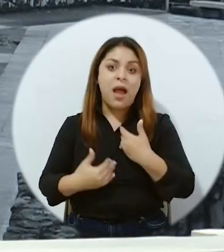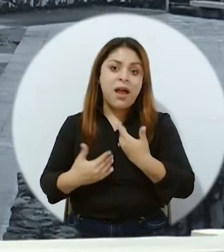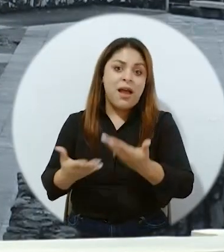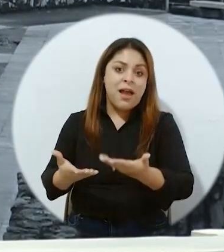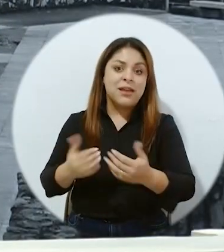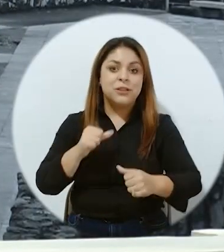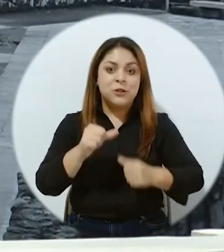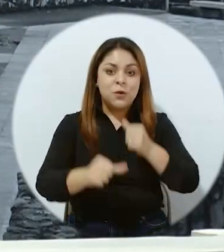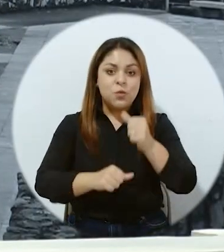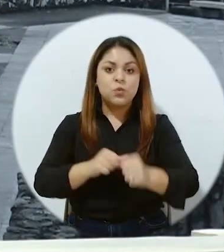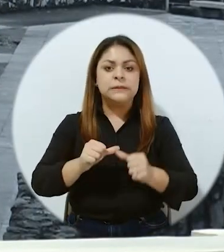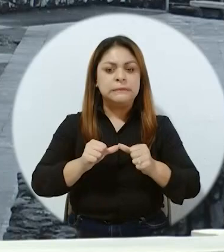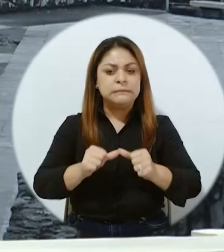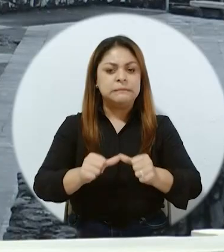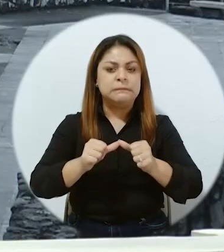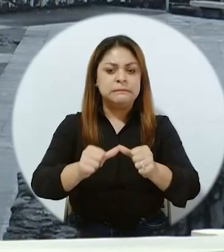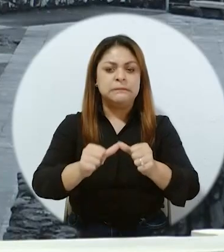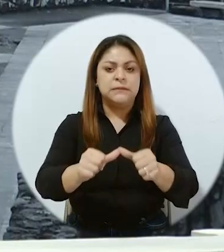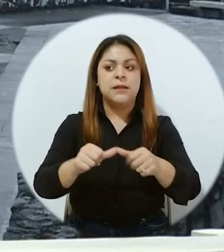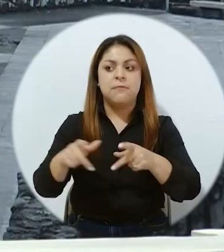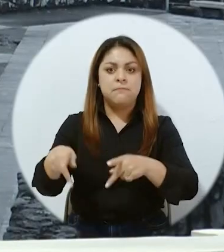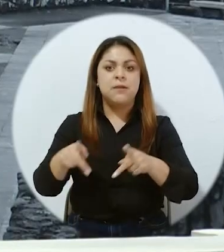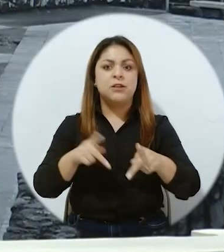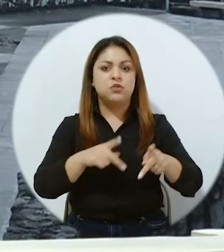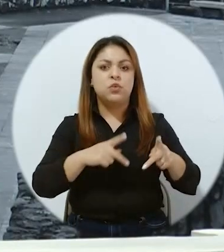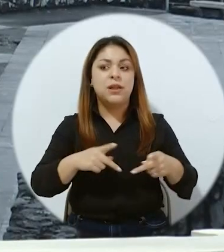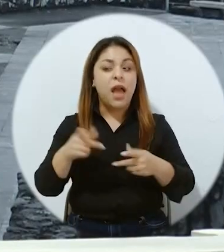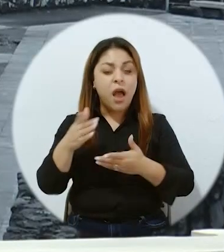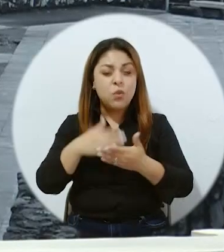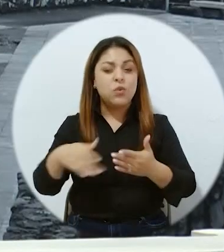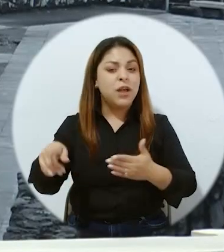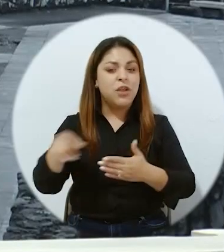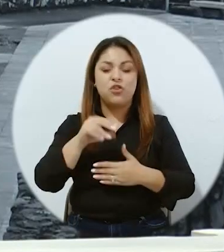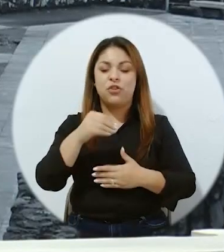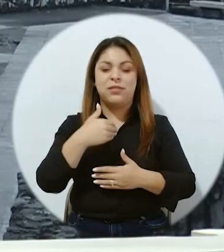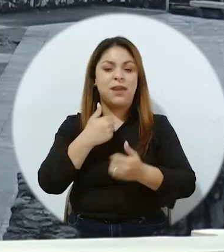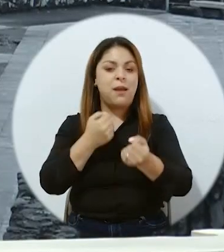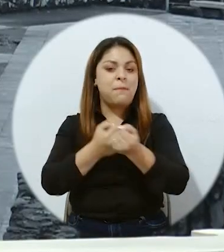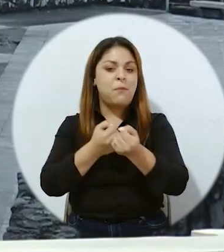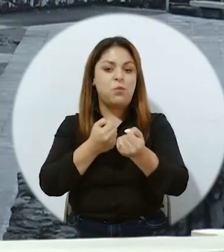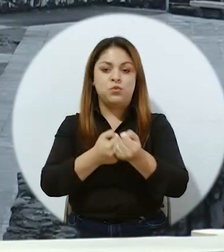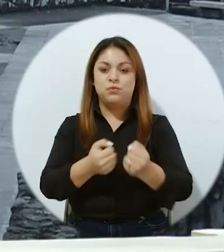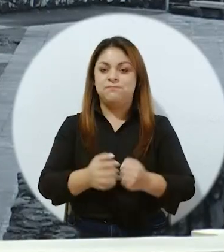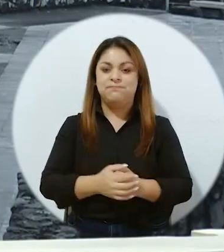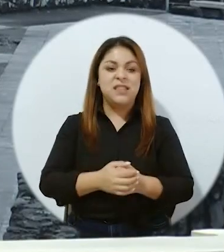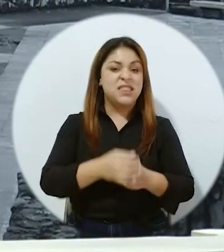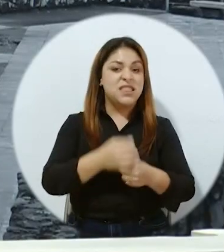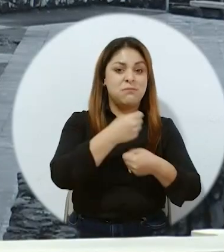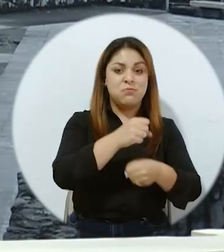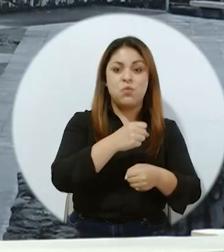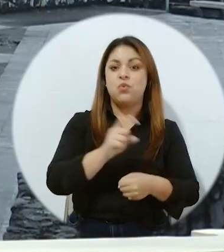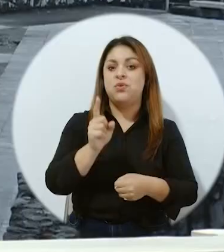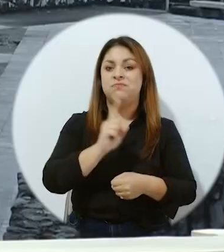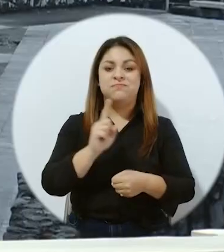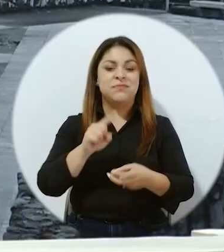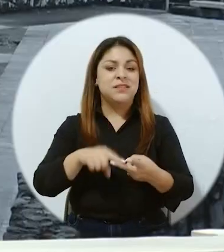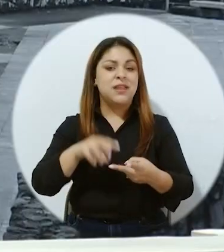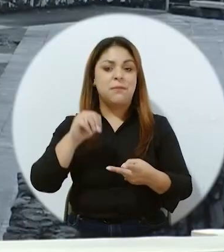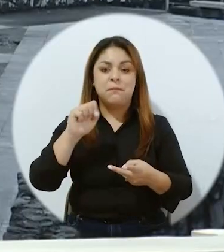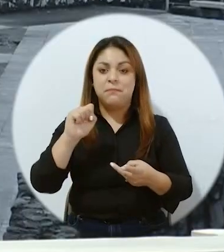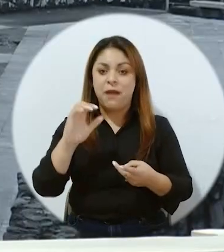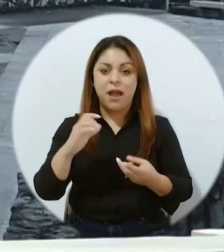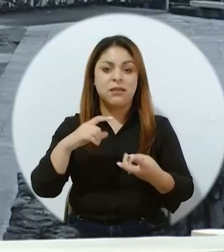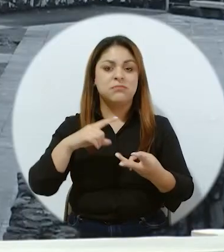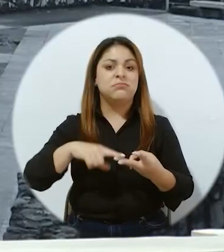lucha, y la gente lo está haciendo pasar, muchas veces sin apoyo alguno de parte ni de los municipios, ni del MAC, ni de nadie